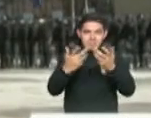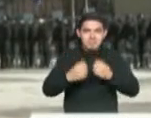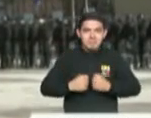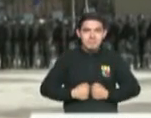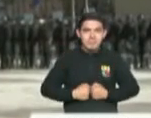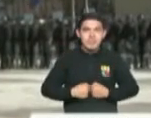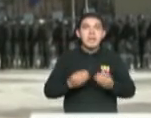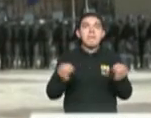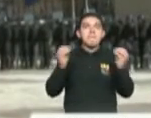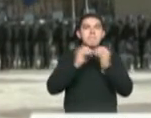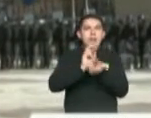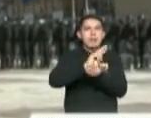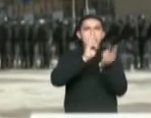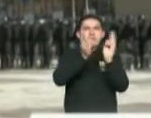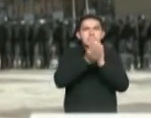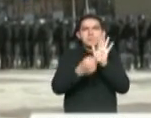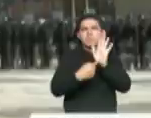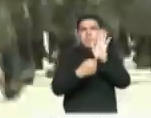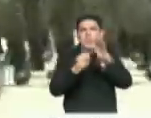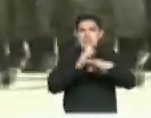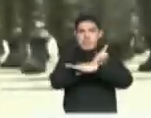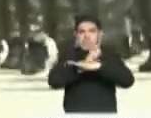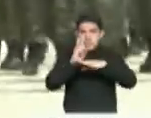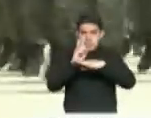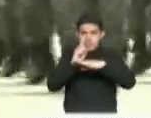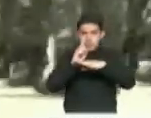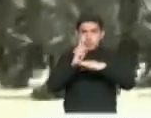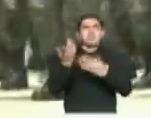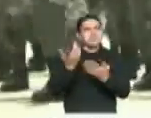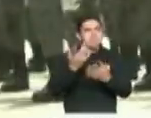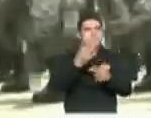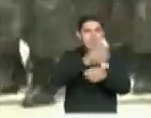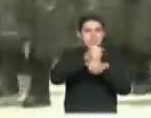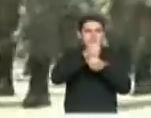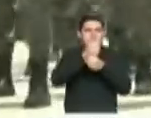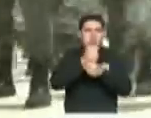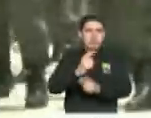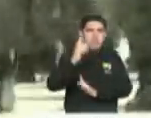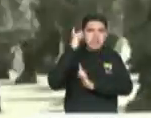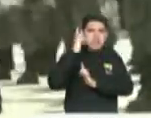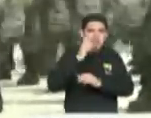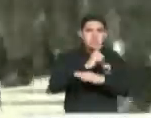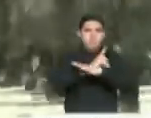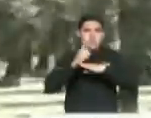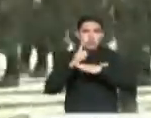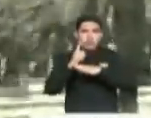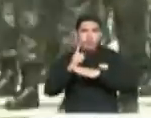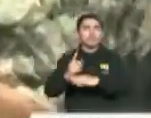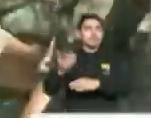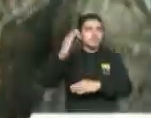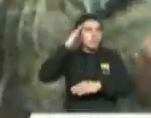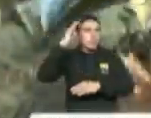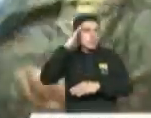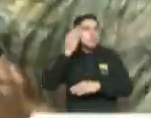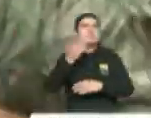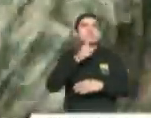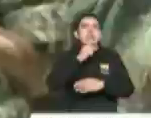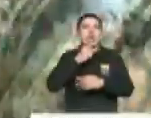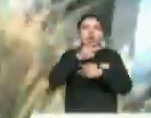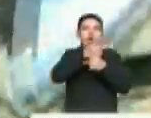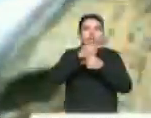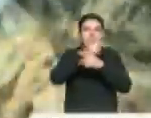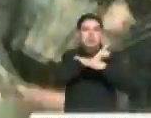otra modificación es que los directores generales tanto del issfa como del isspol serán nombrados por los respectivos consejos directivos